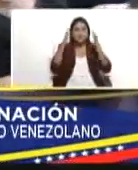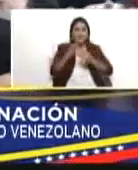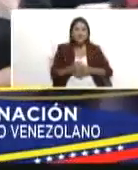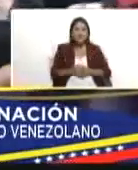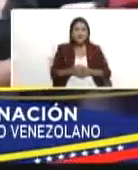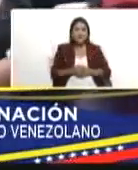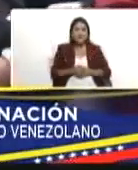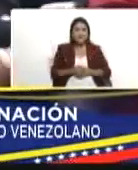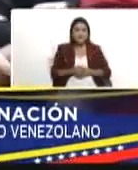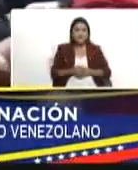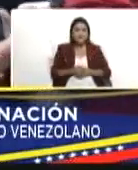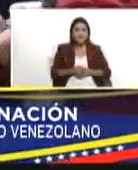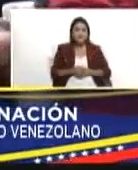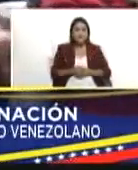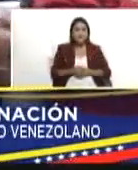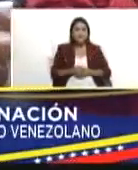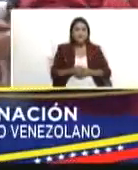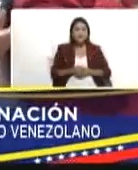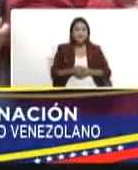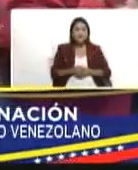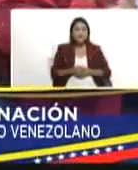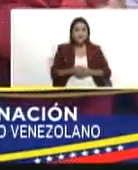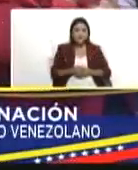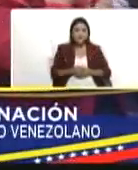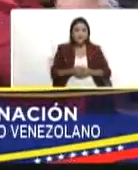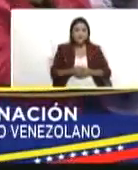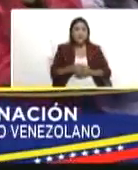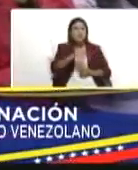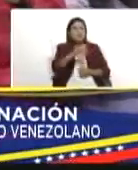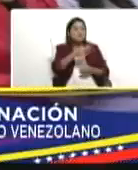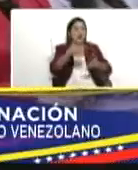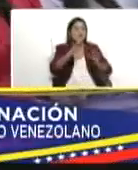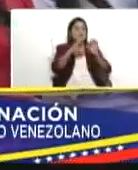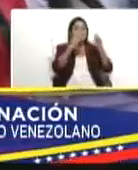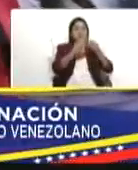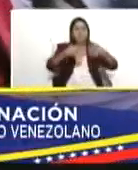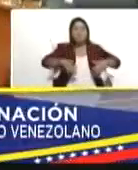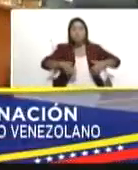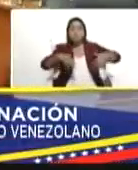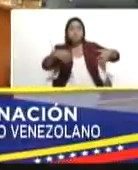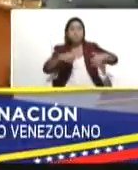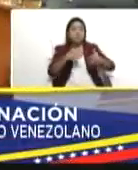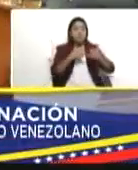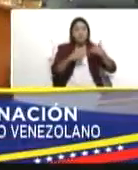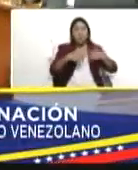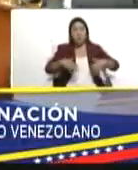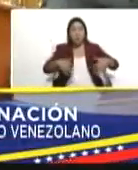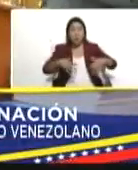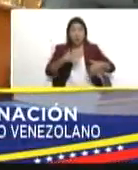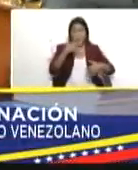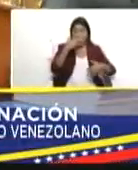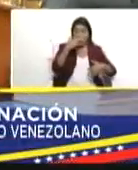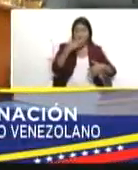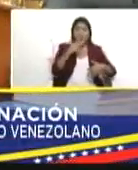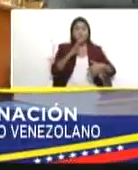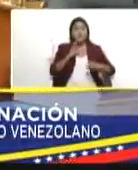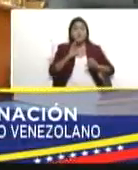paz y a los apellidos le digo apellidos